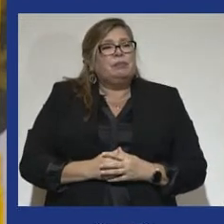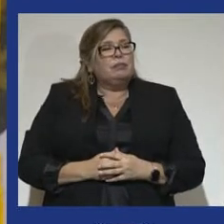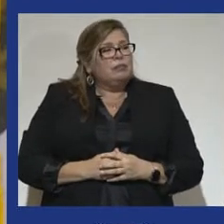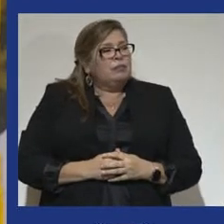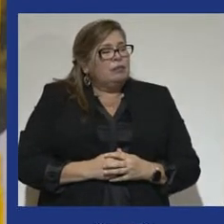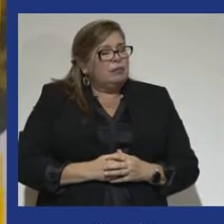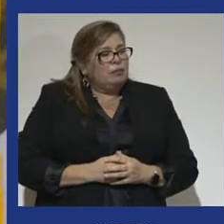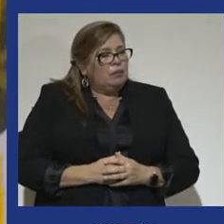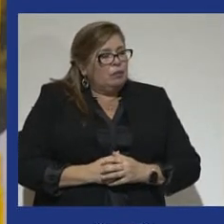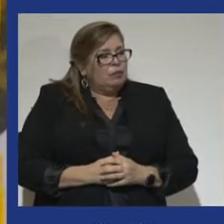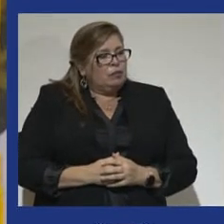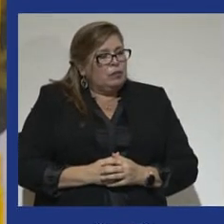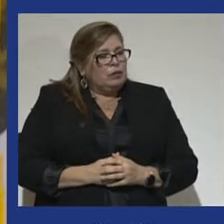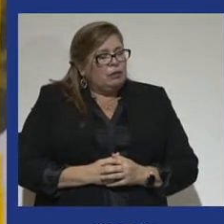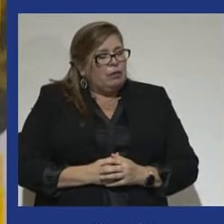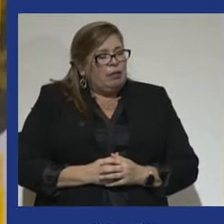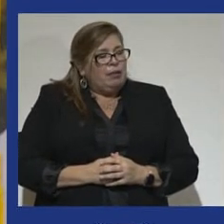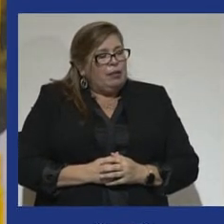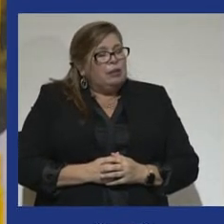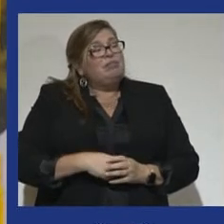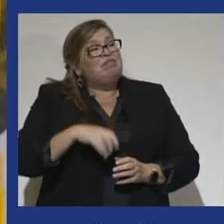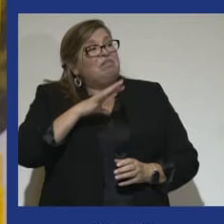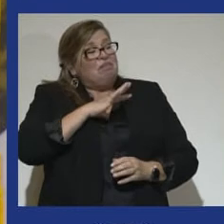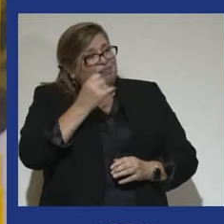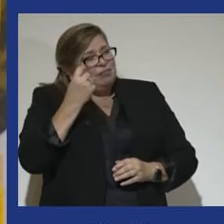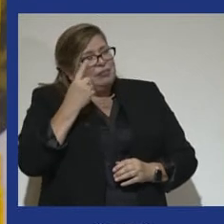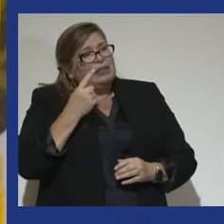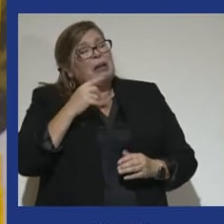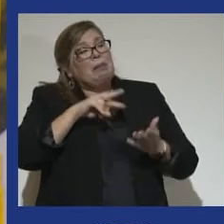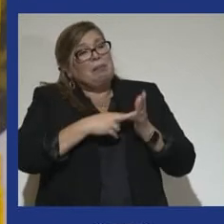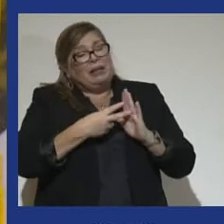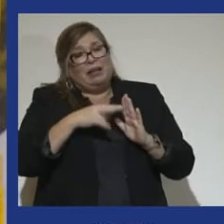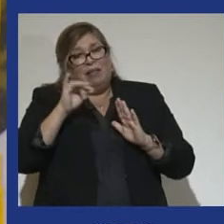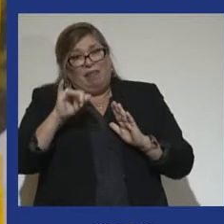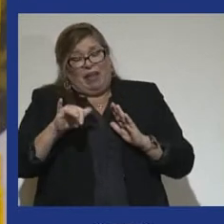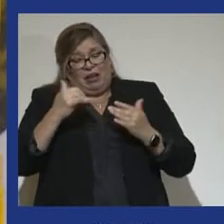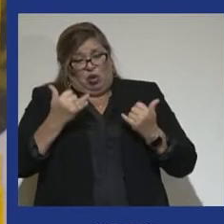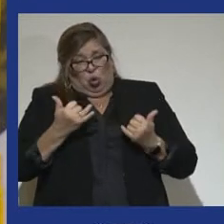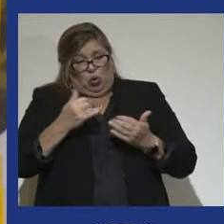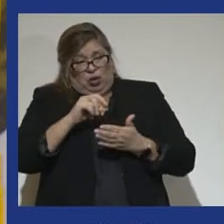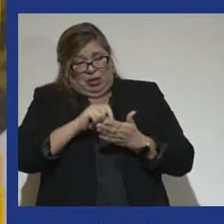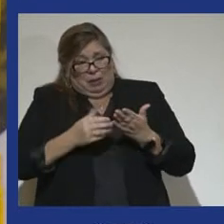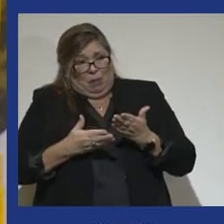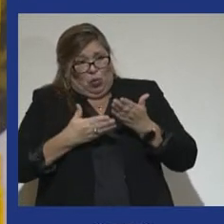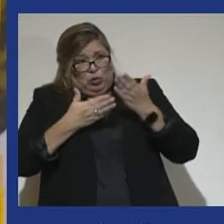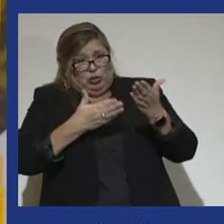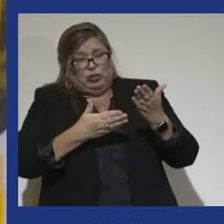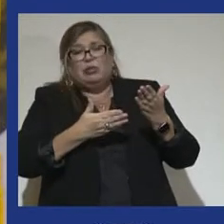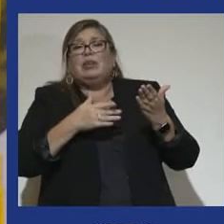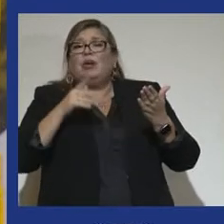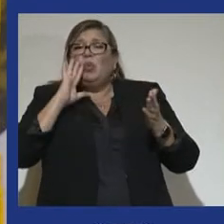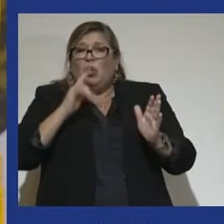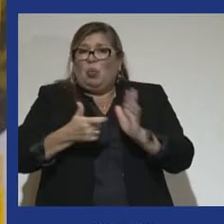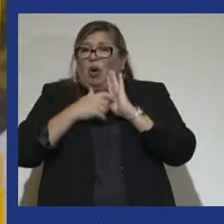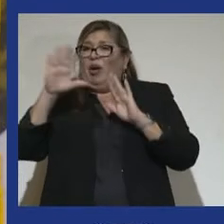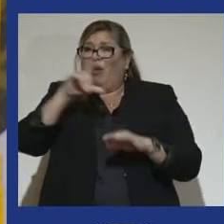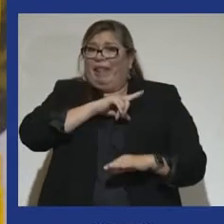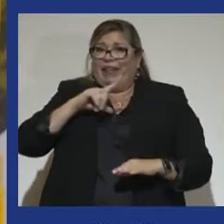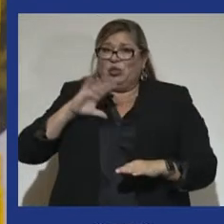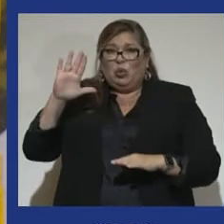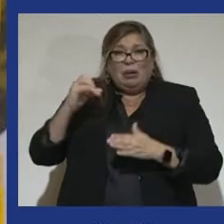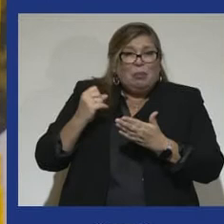presupuesto entonces la propuesta como está escrita requerirá aprobación legislativa